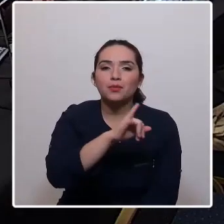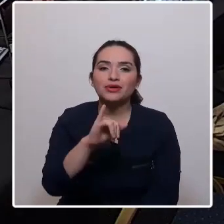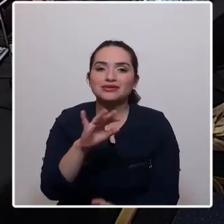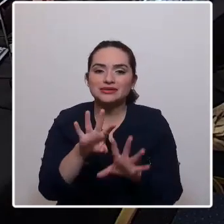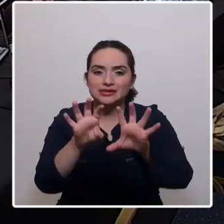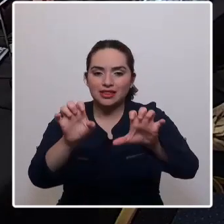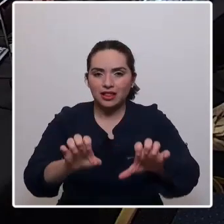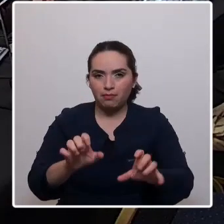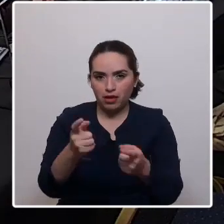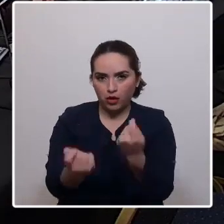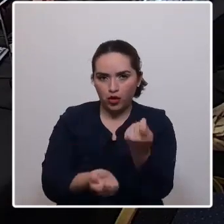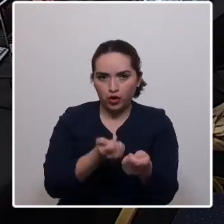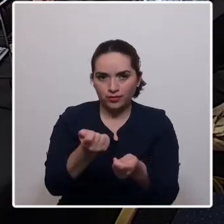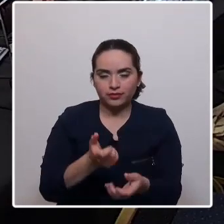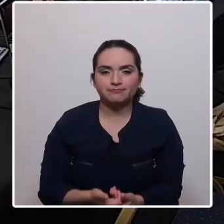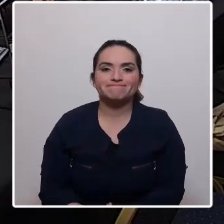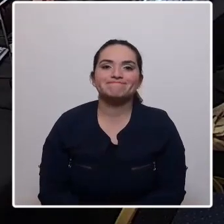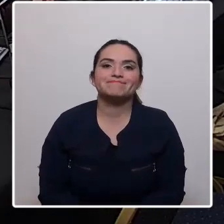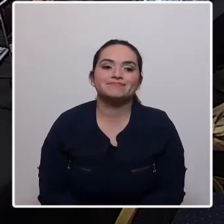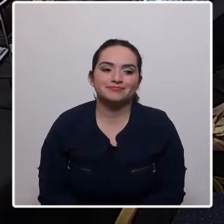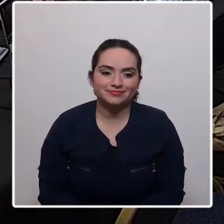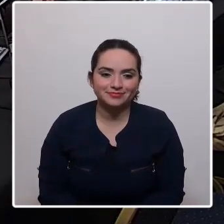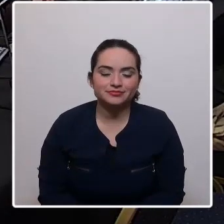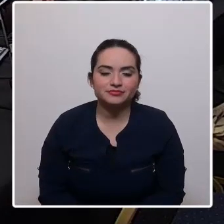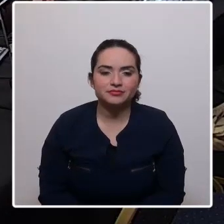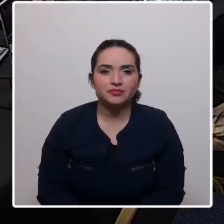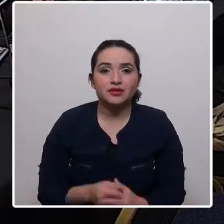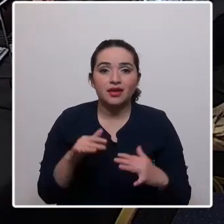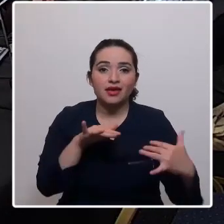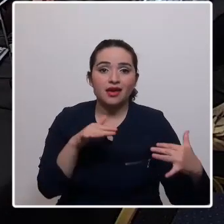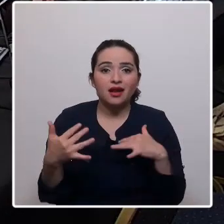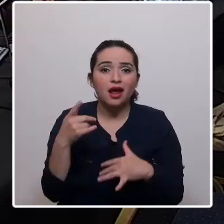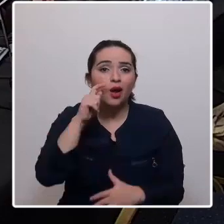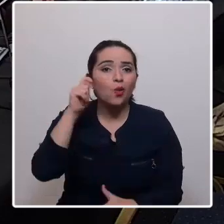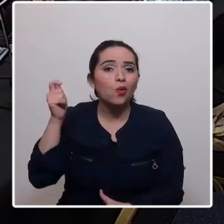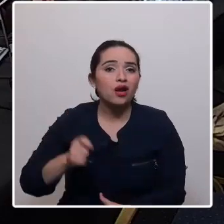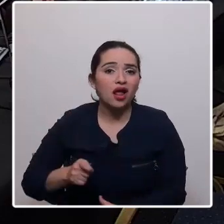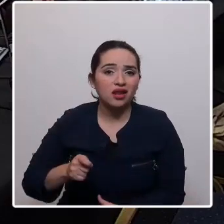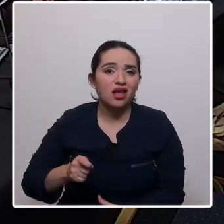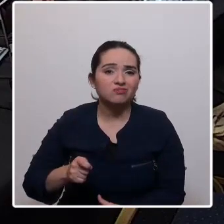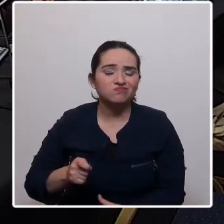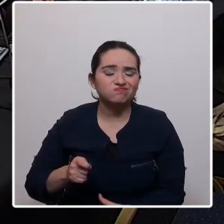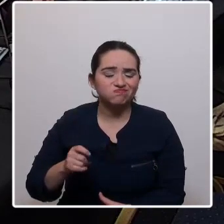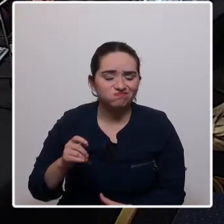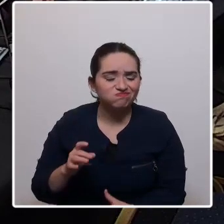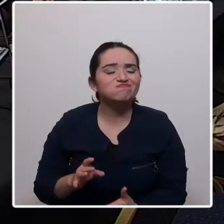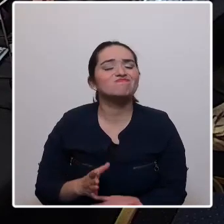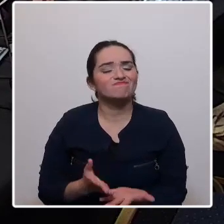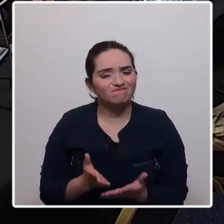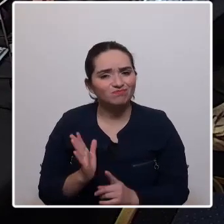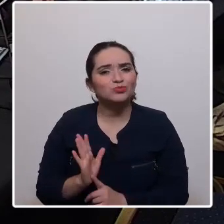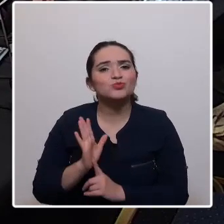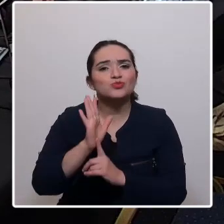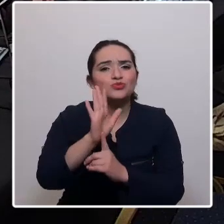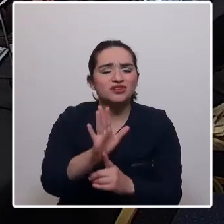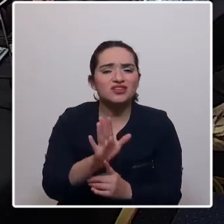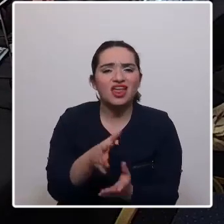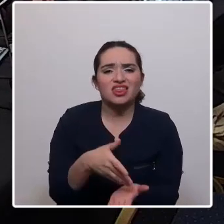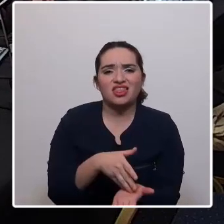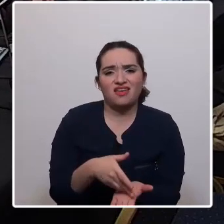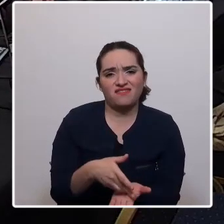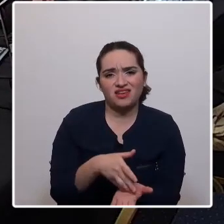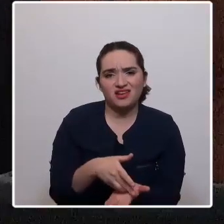económico. La guerra de Ucrania ha dejado al descubierto la fragilidad del abastecimiento